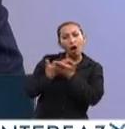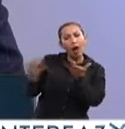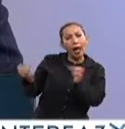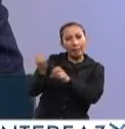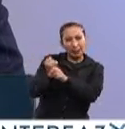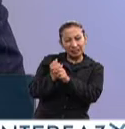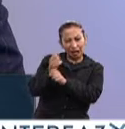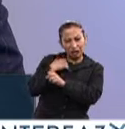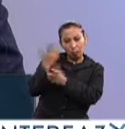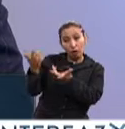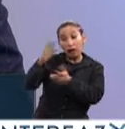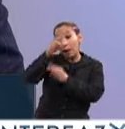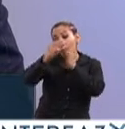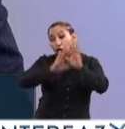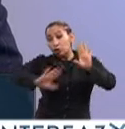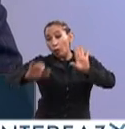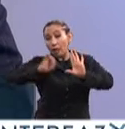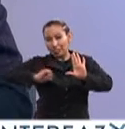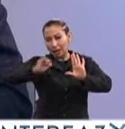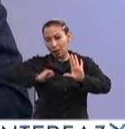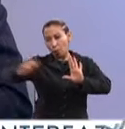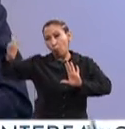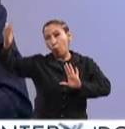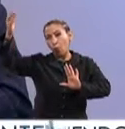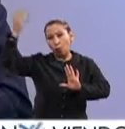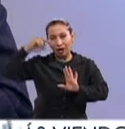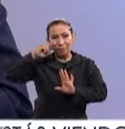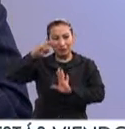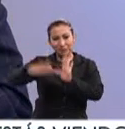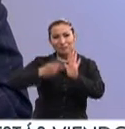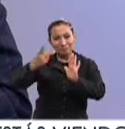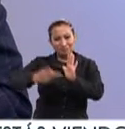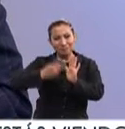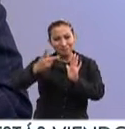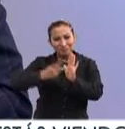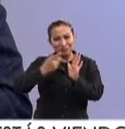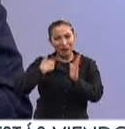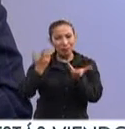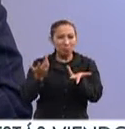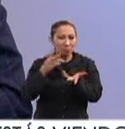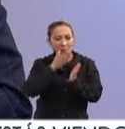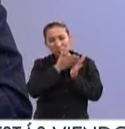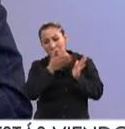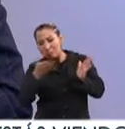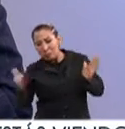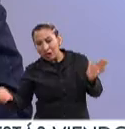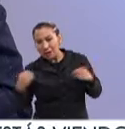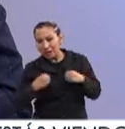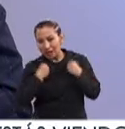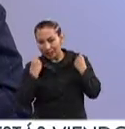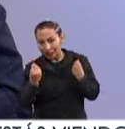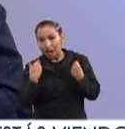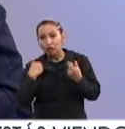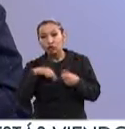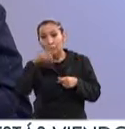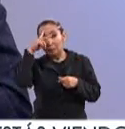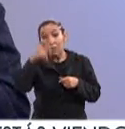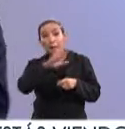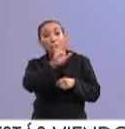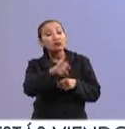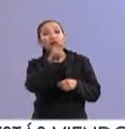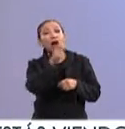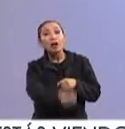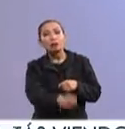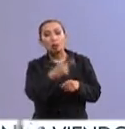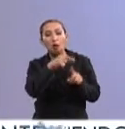ya que en el mundo prehispánico, como usted lo ha visto, lo ha vislumbrado en algún momento dado de nuestra vida, sobre todo somos mexicanos, la muerte